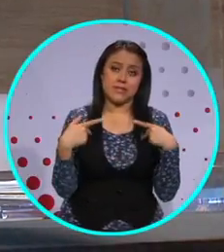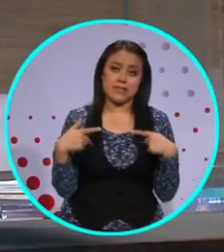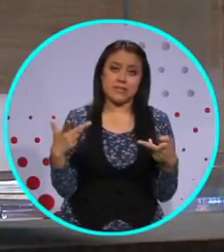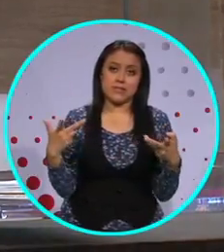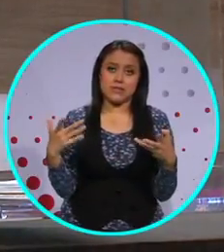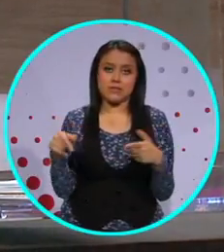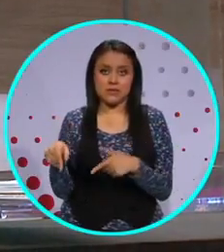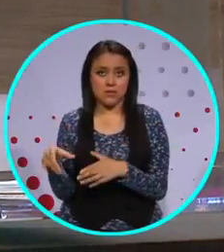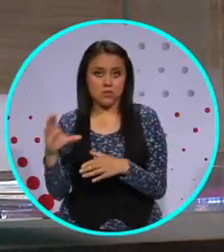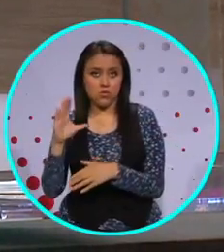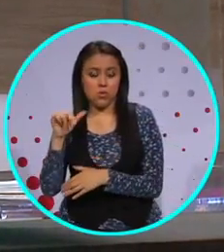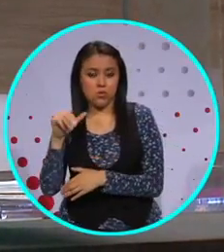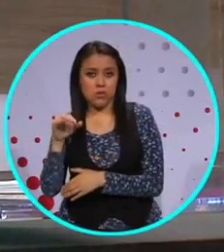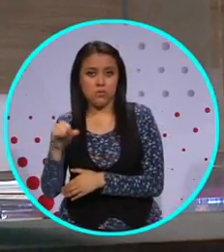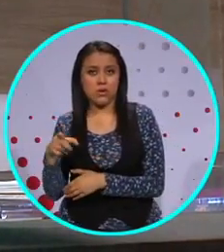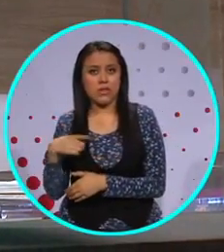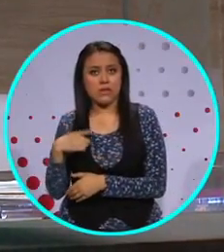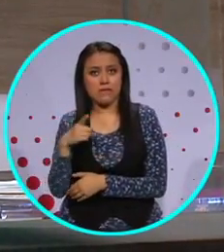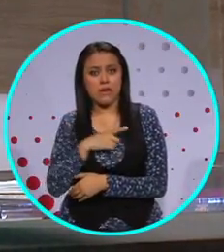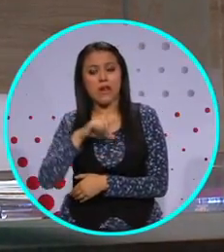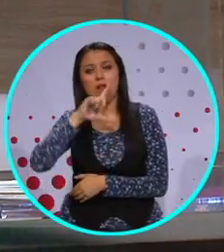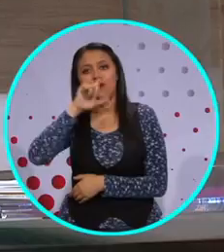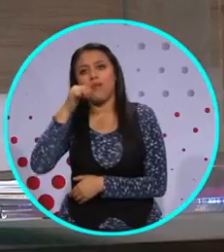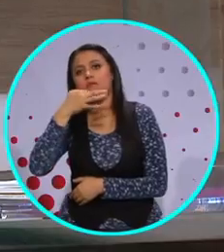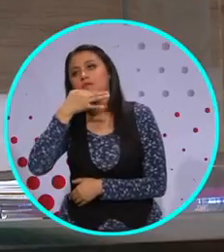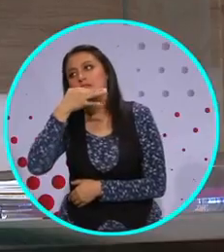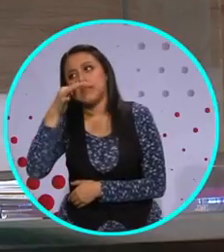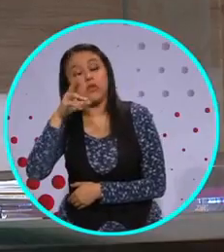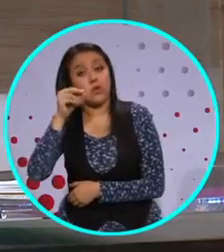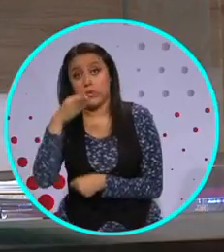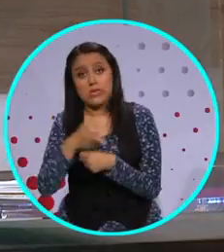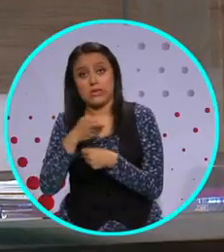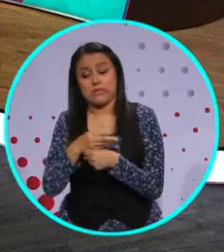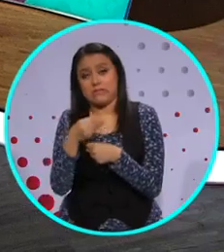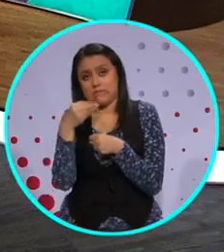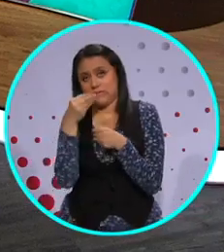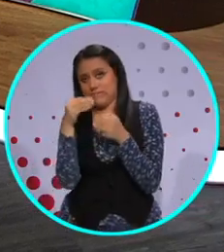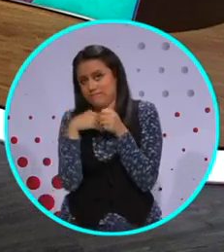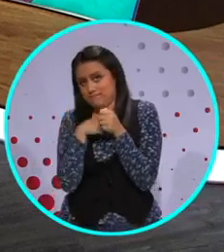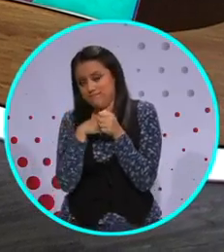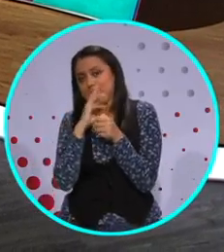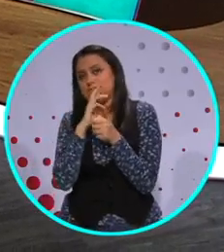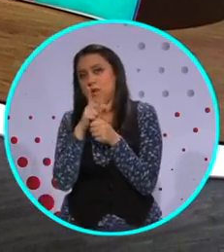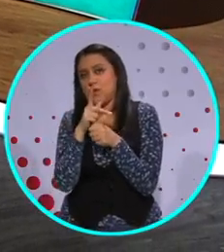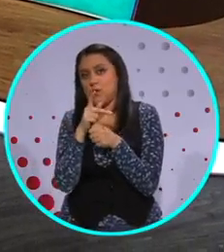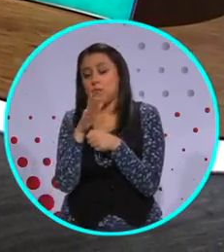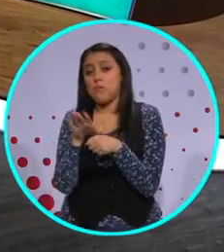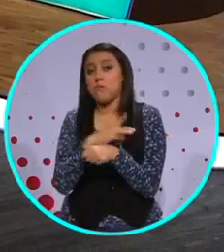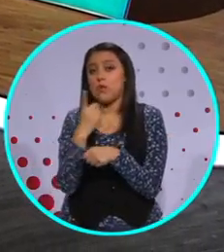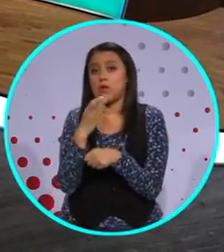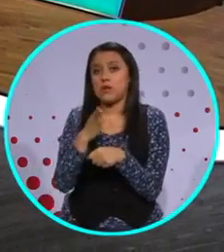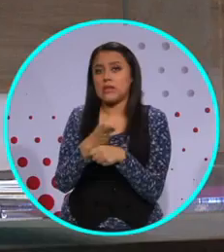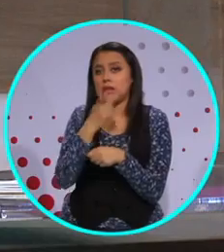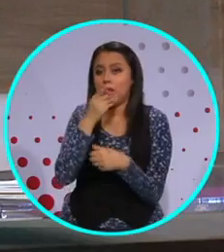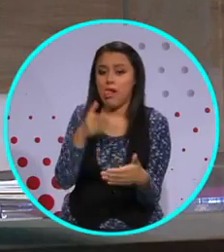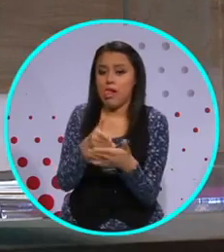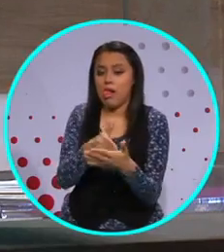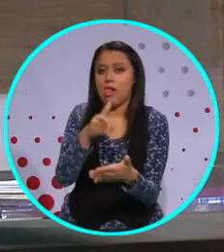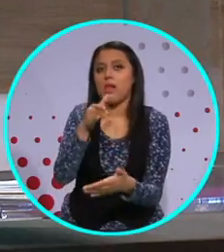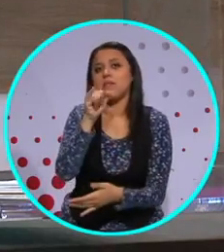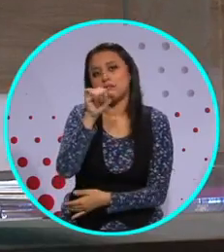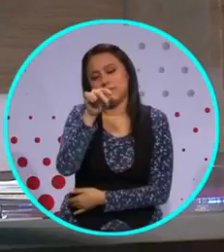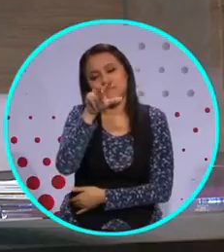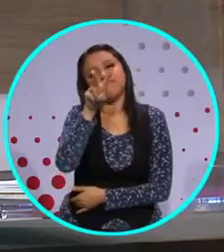hay declaraciones que son tan poco después no tan rápido todavía te pueden hacer tres candados para que no los